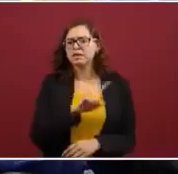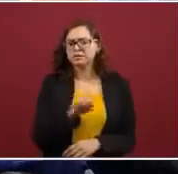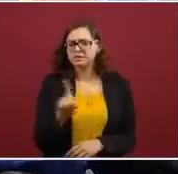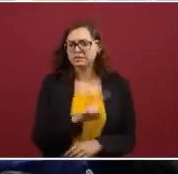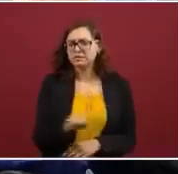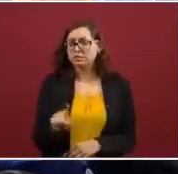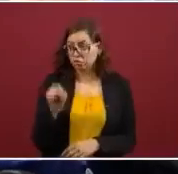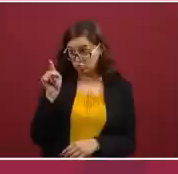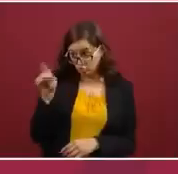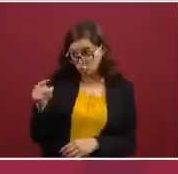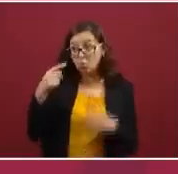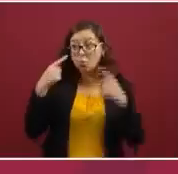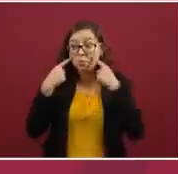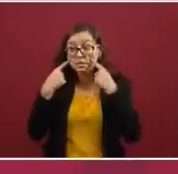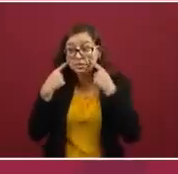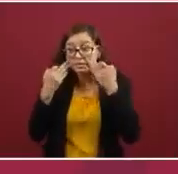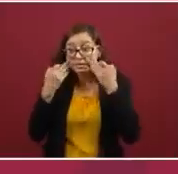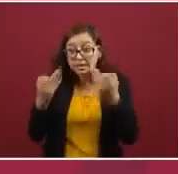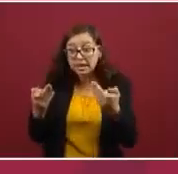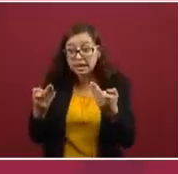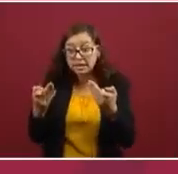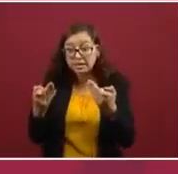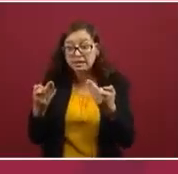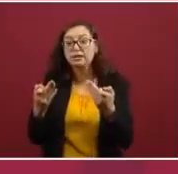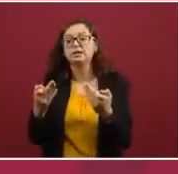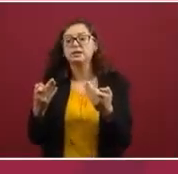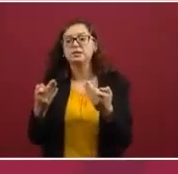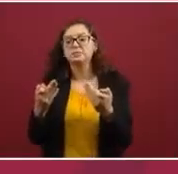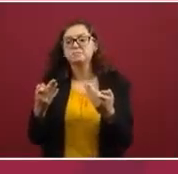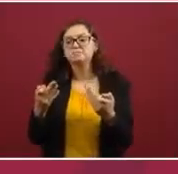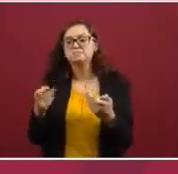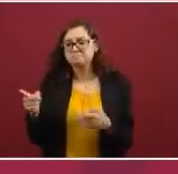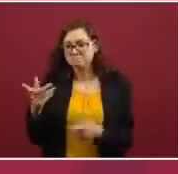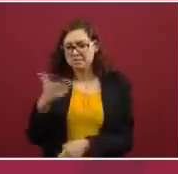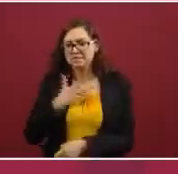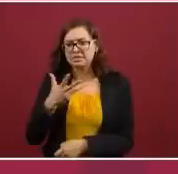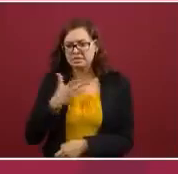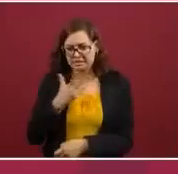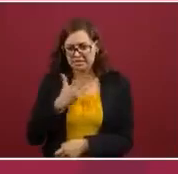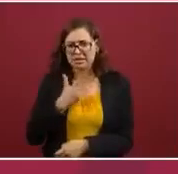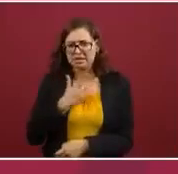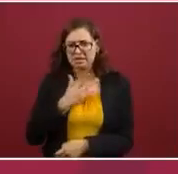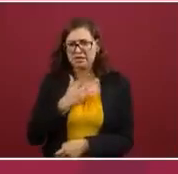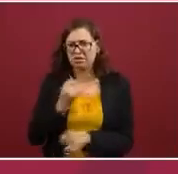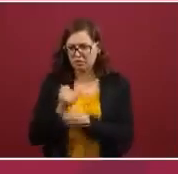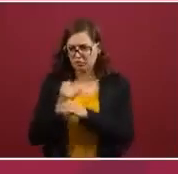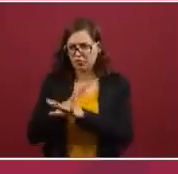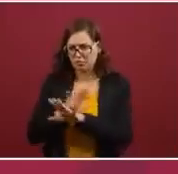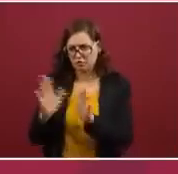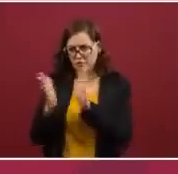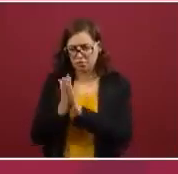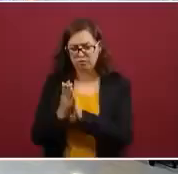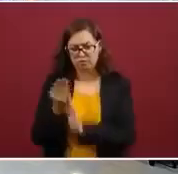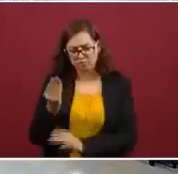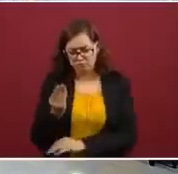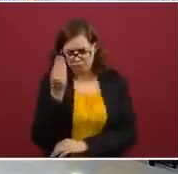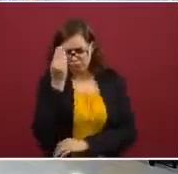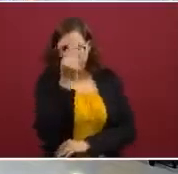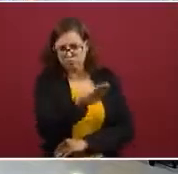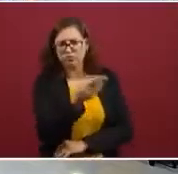por lo que estás planteando, como seguramente tienes información, que se